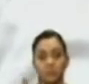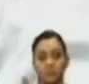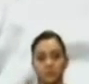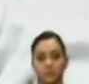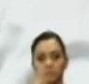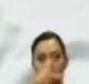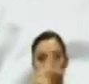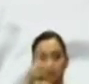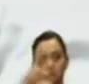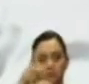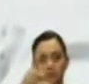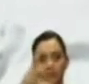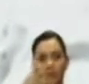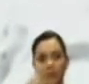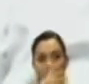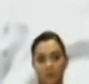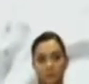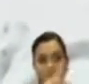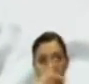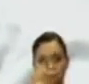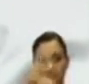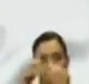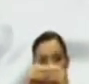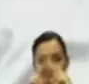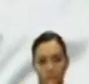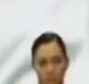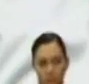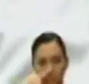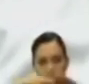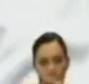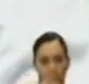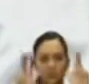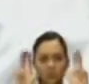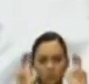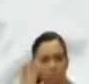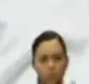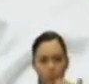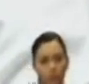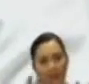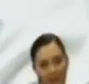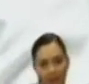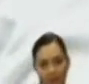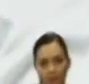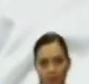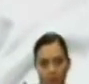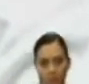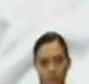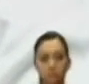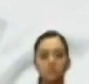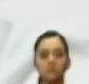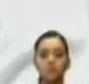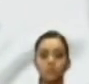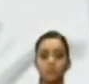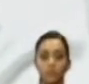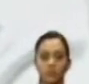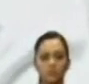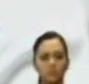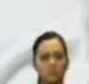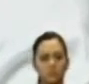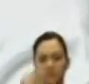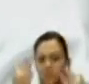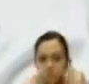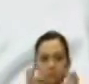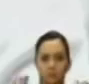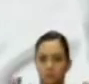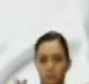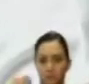tomas de los reportajes e instrumentos de interceptación, de escucha. Y no quedaron satisfechos con las explicaciones